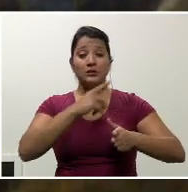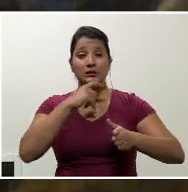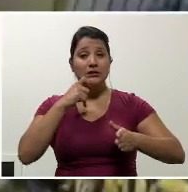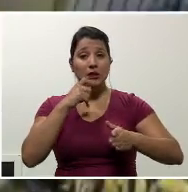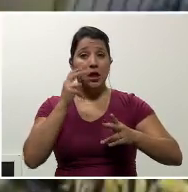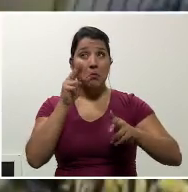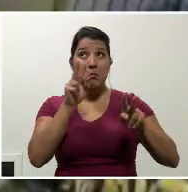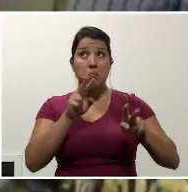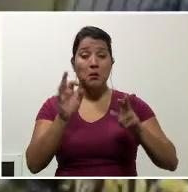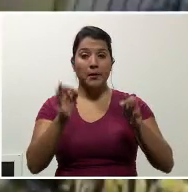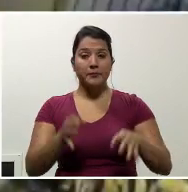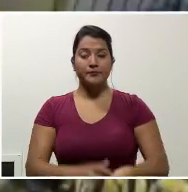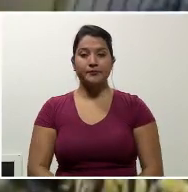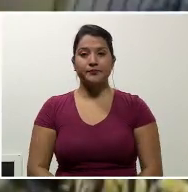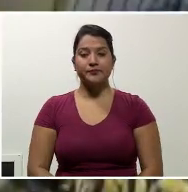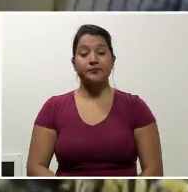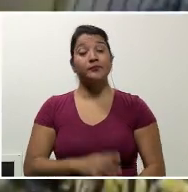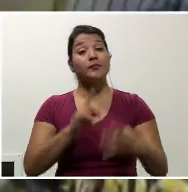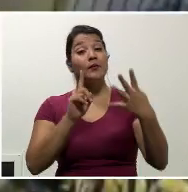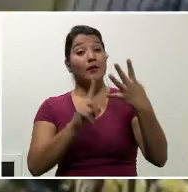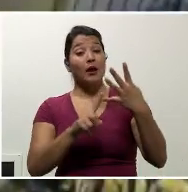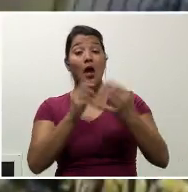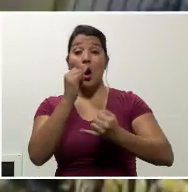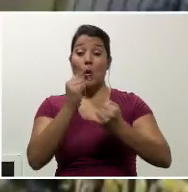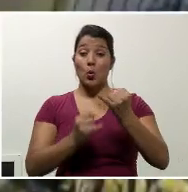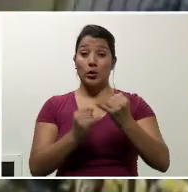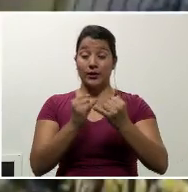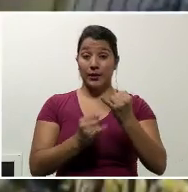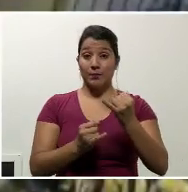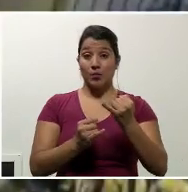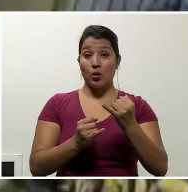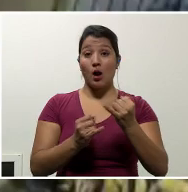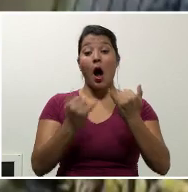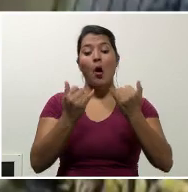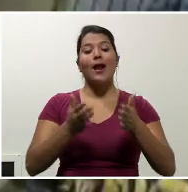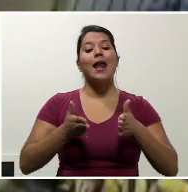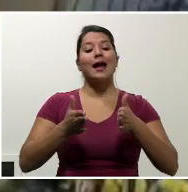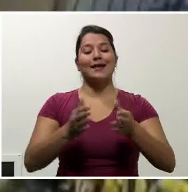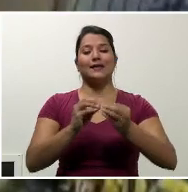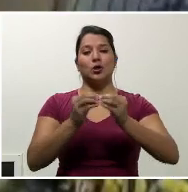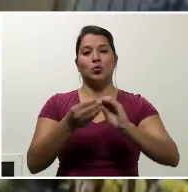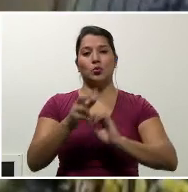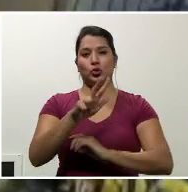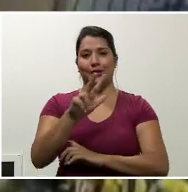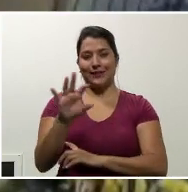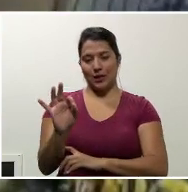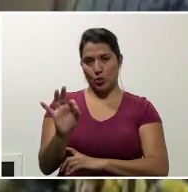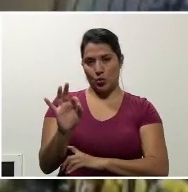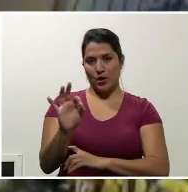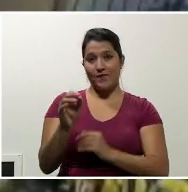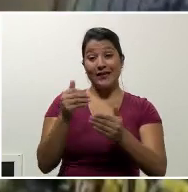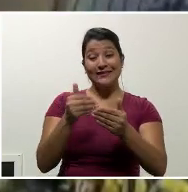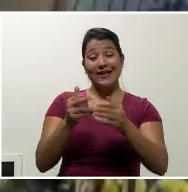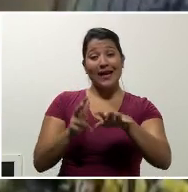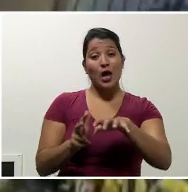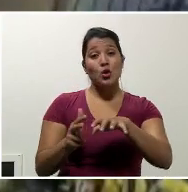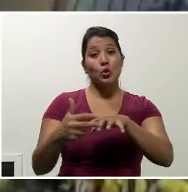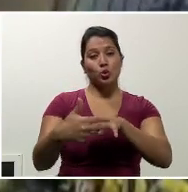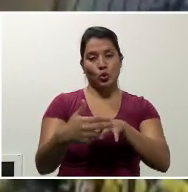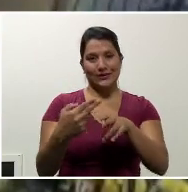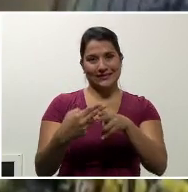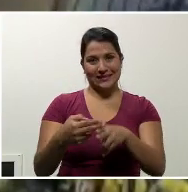visibilidad. Y por último nos movemos hacia la ruta 39 en circunvalación por la rotonda de la